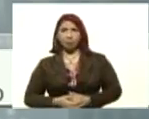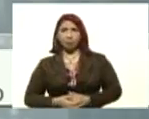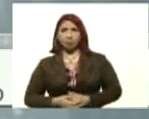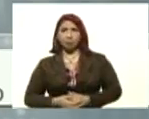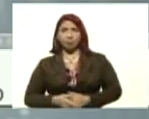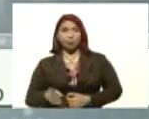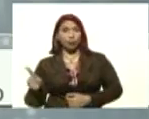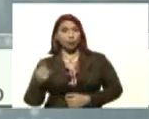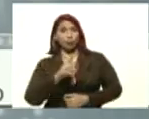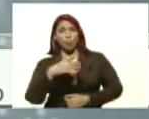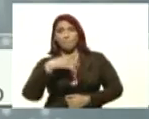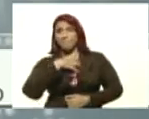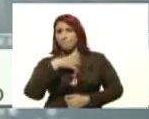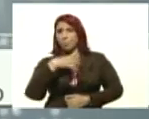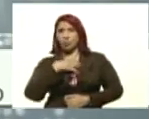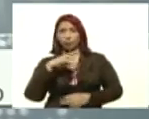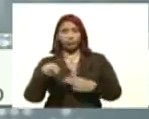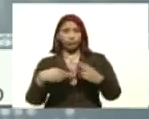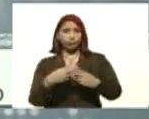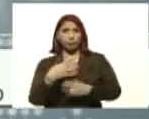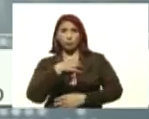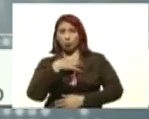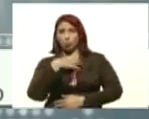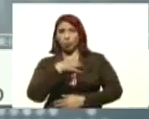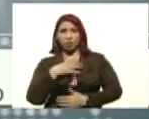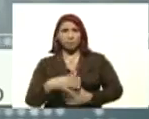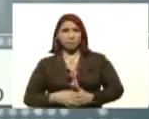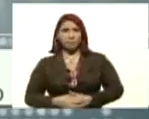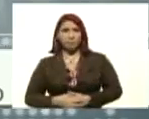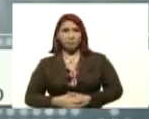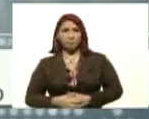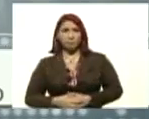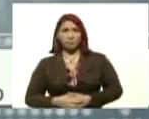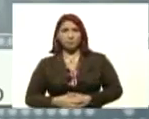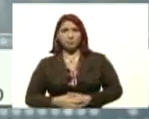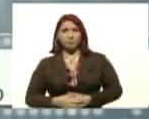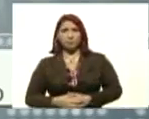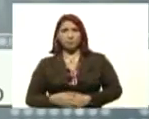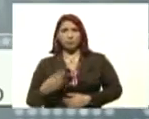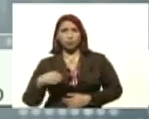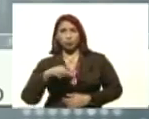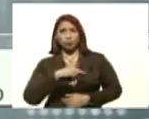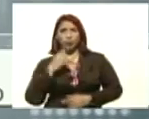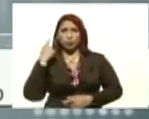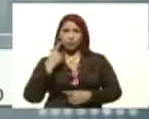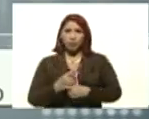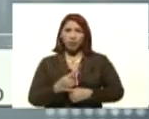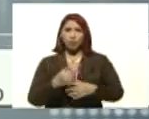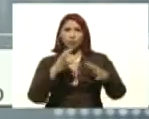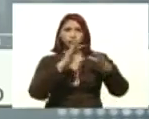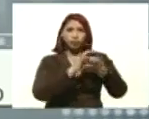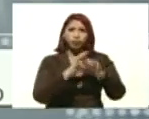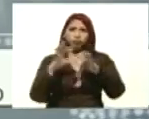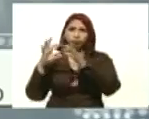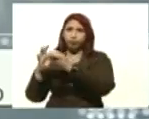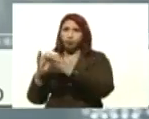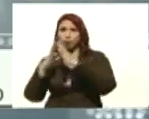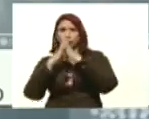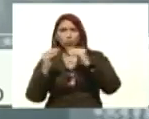Pero no han podido ni podrán, ni podrán. Nosotros tenemos que seguir uniendo todas las